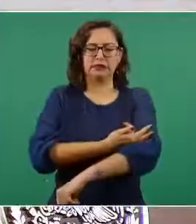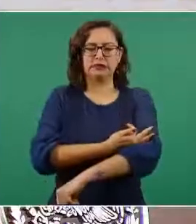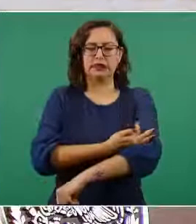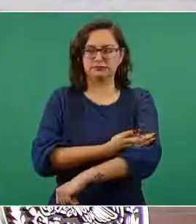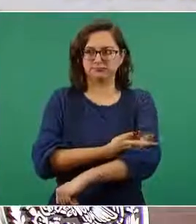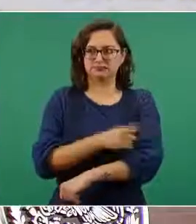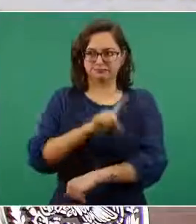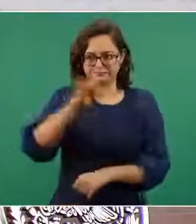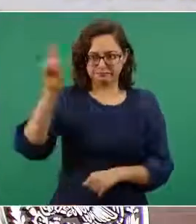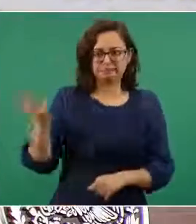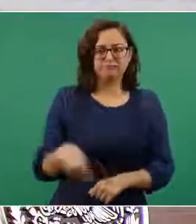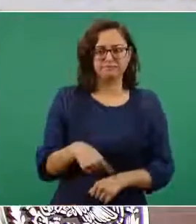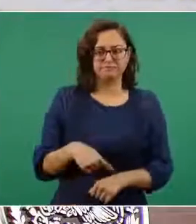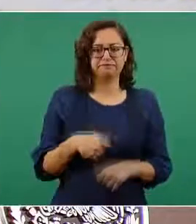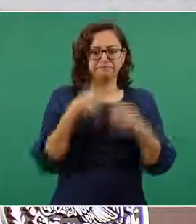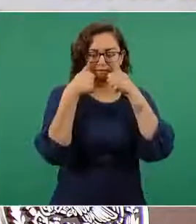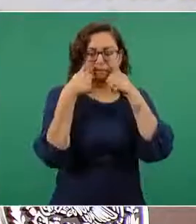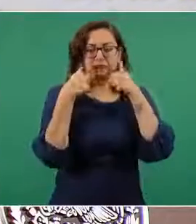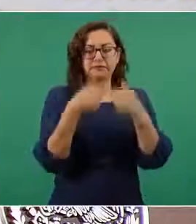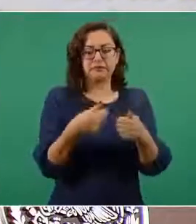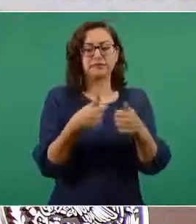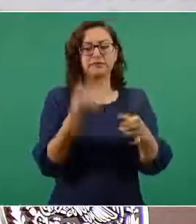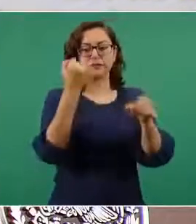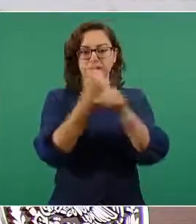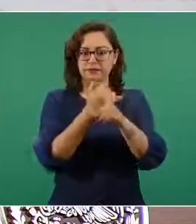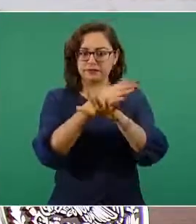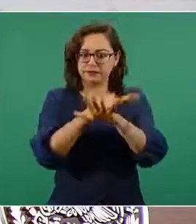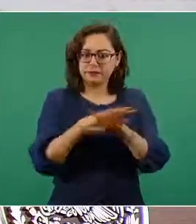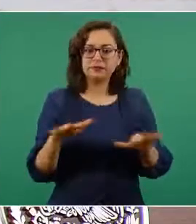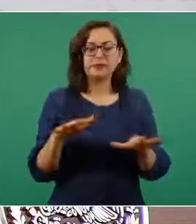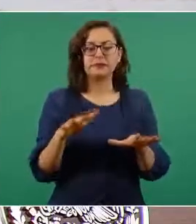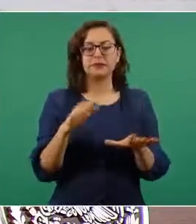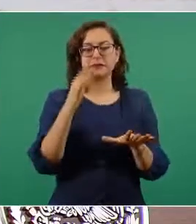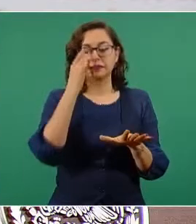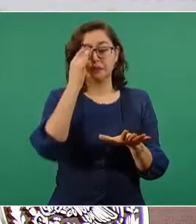debe de atender una comisión, informarles.